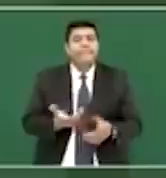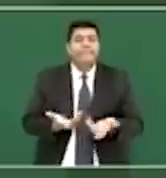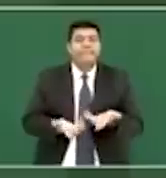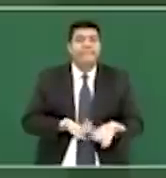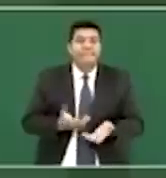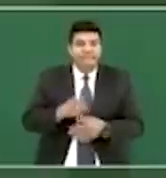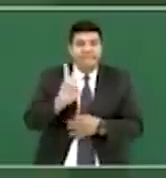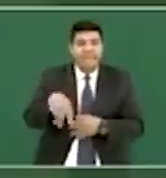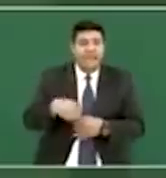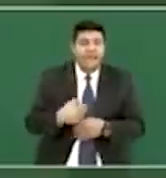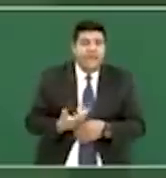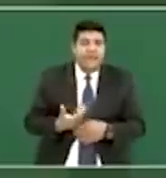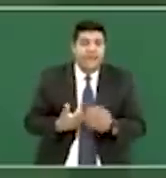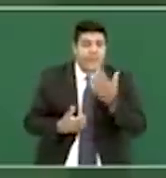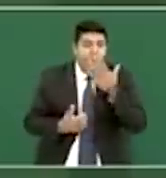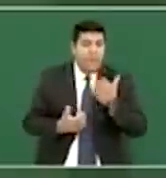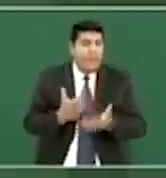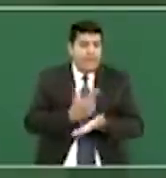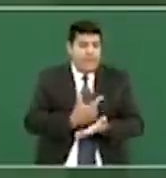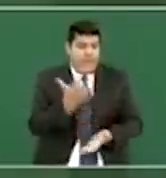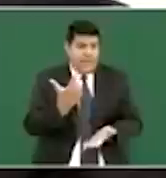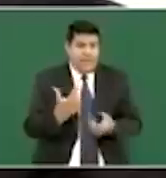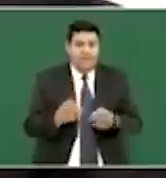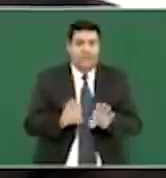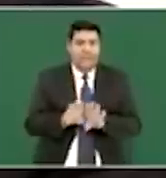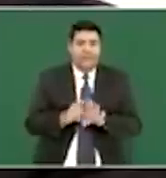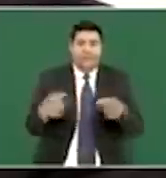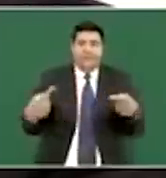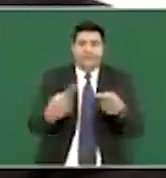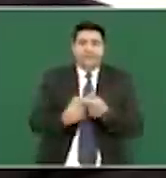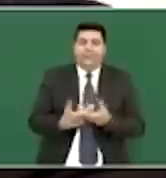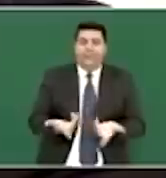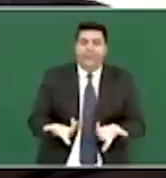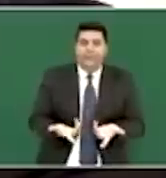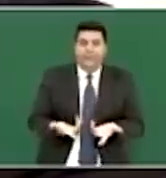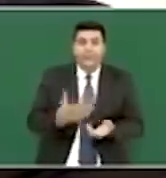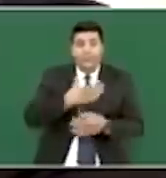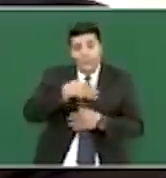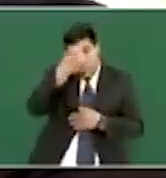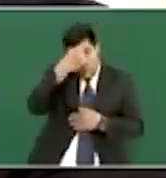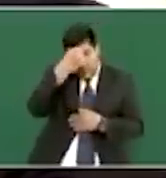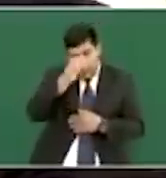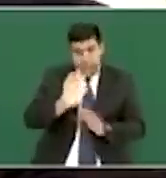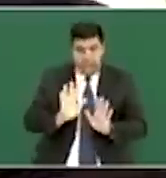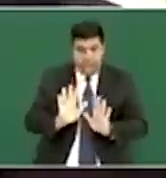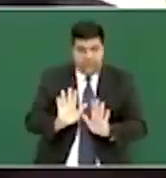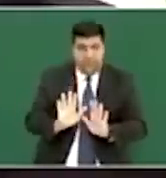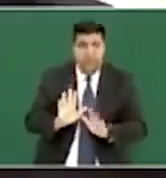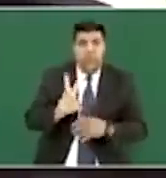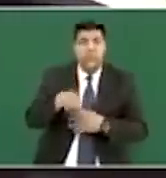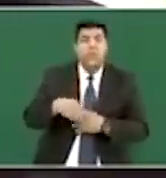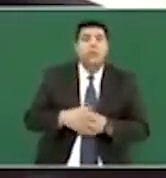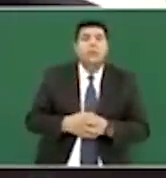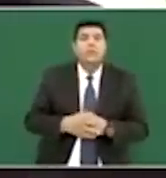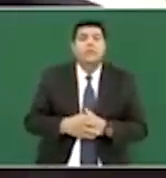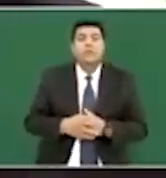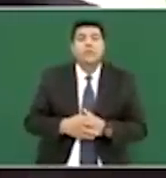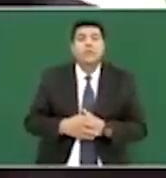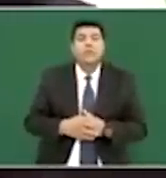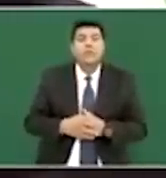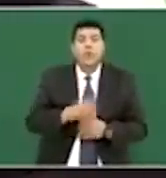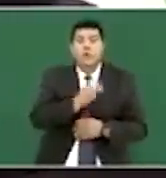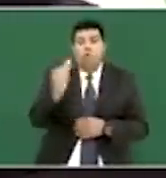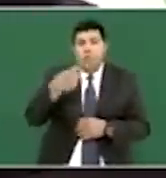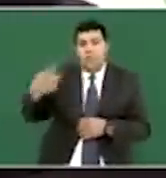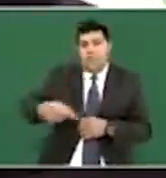se consideraba delito grave la corrupción. Entonces, esa es mi opinión acerca de eso. Desde luego, son autónomos. La